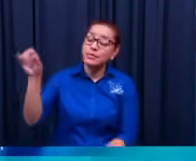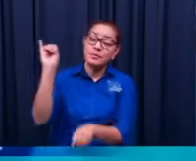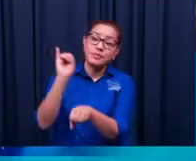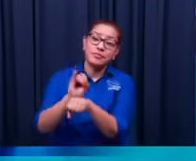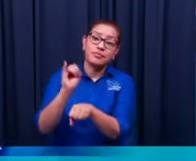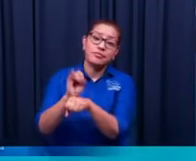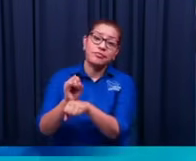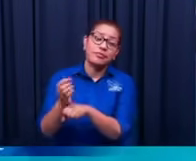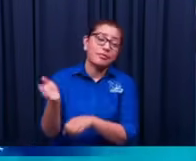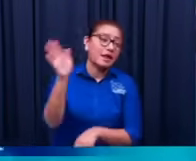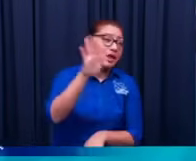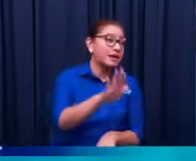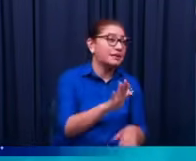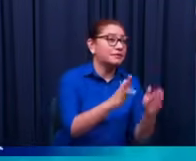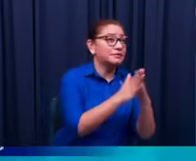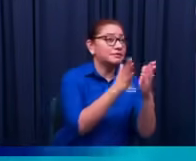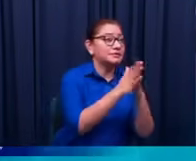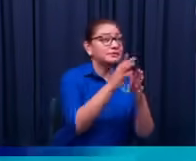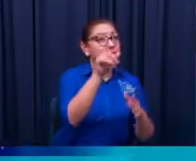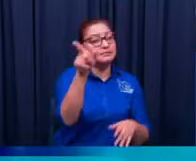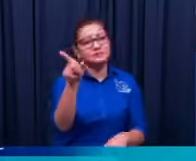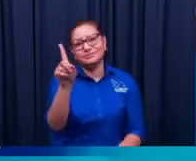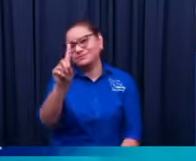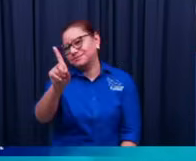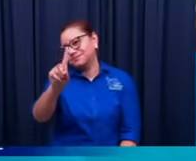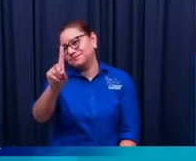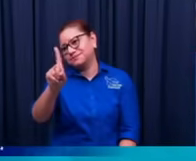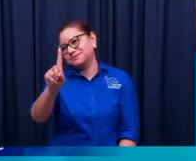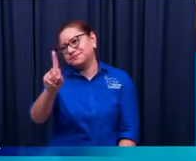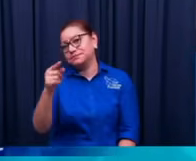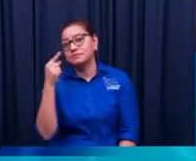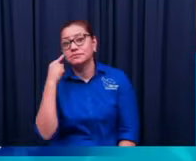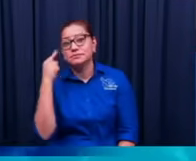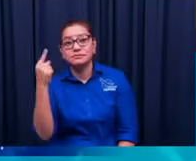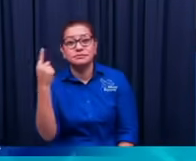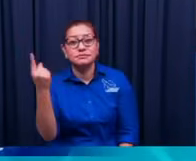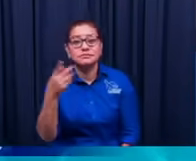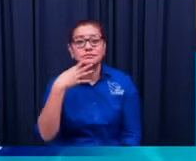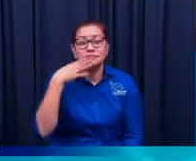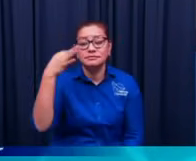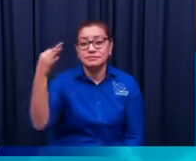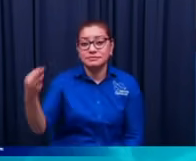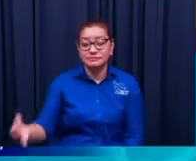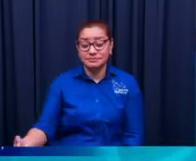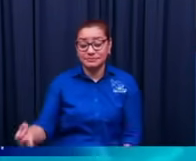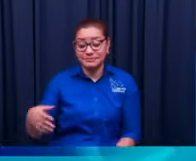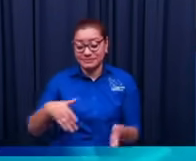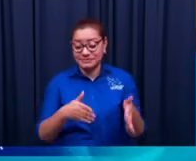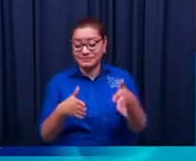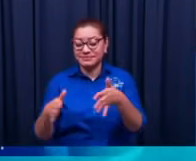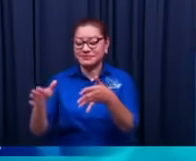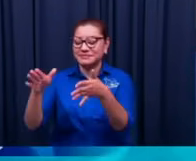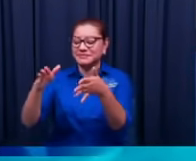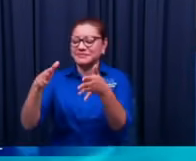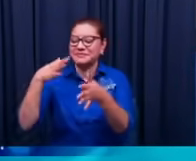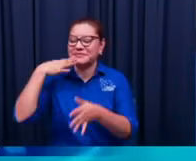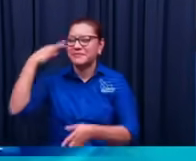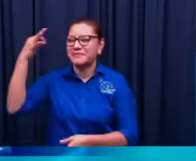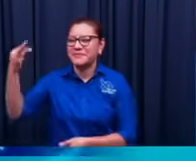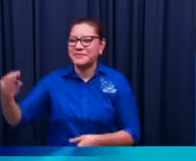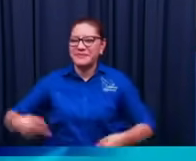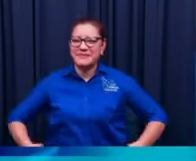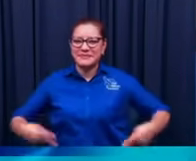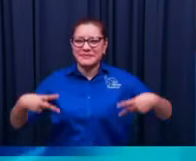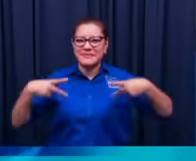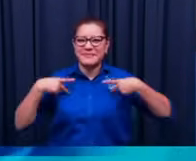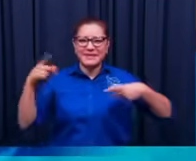la mía el próximo domingo. No, porque tú ya no andas buscando la verdad, porque ya la encontraste, el camino, la verdad y la vida. No tienes